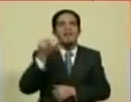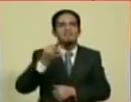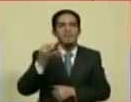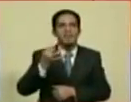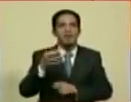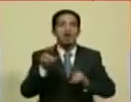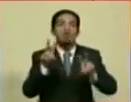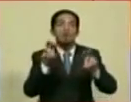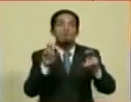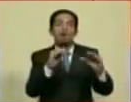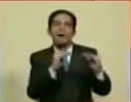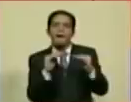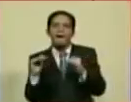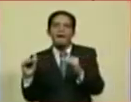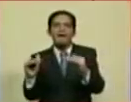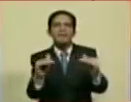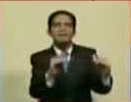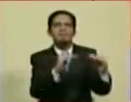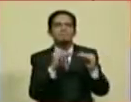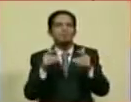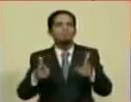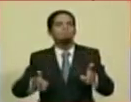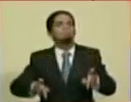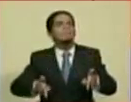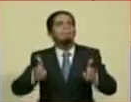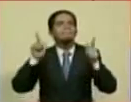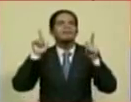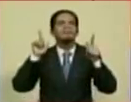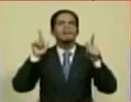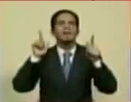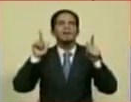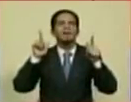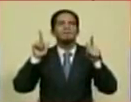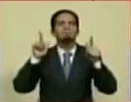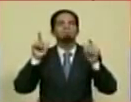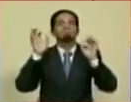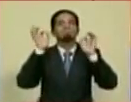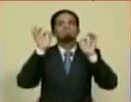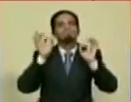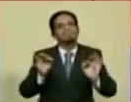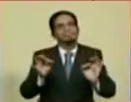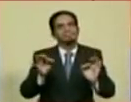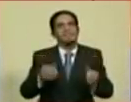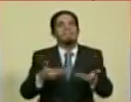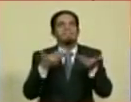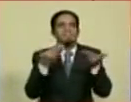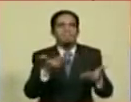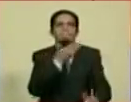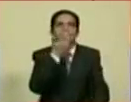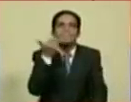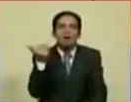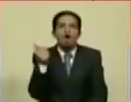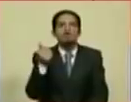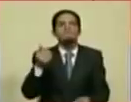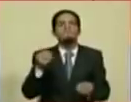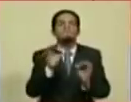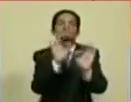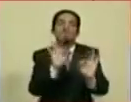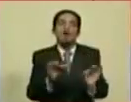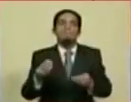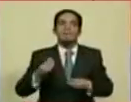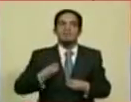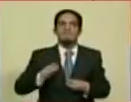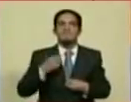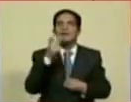con nuevos equilibrios, que nos permita, repito, garantizar la calidad de vida, en primer lugar, de la